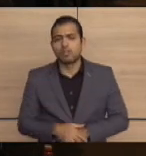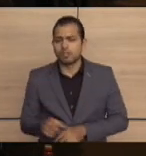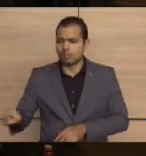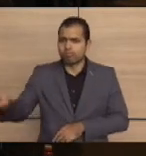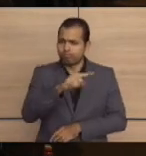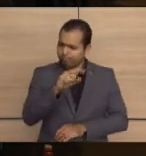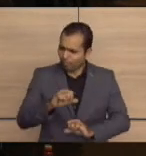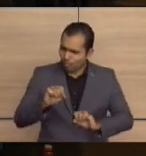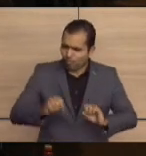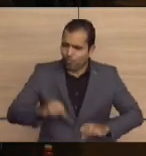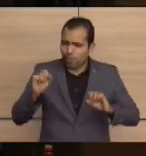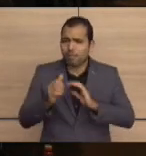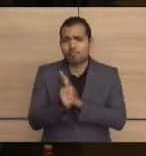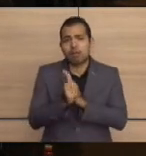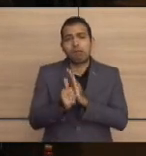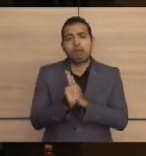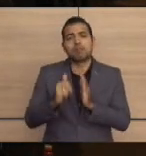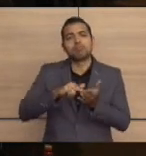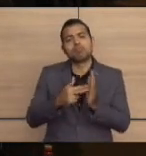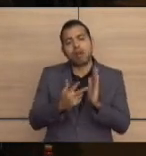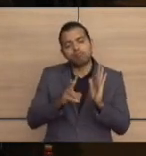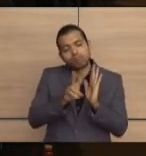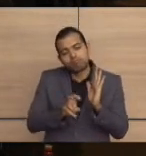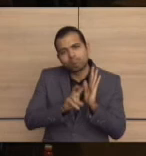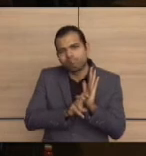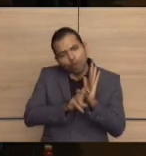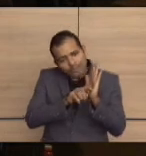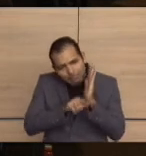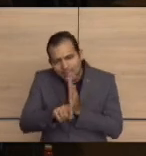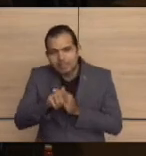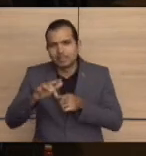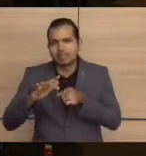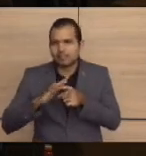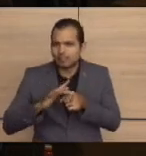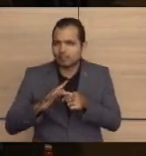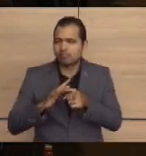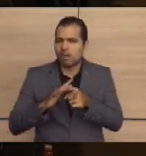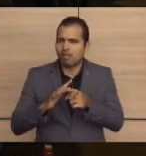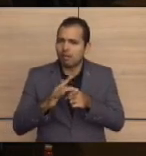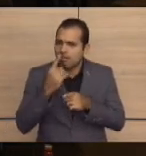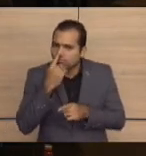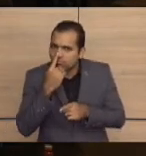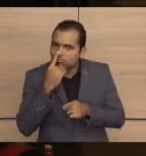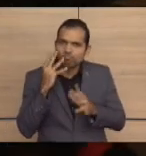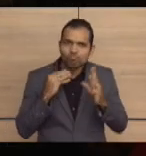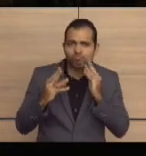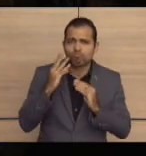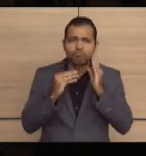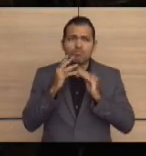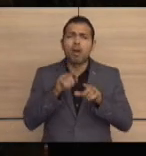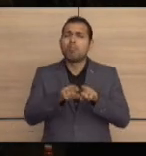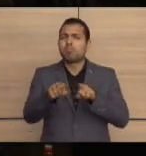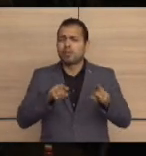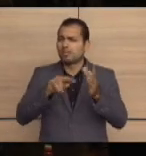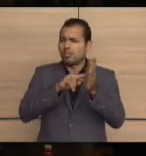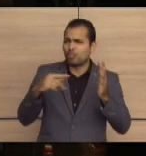esos talentos, hay que salir un poquito más allá de lo teórico, ir a la práctica. Actualmente hay muchos mecanismos, hay muchas tecnologías